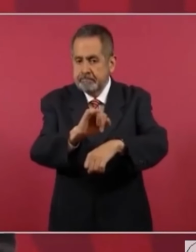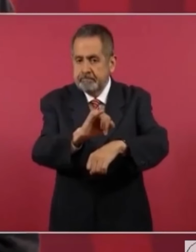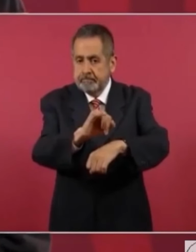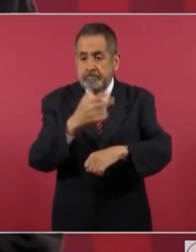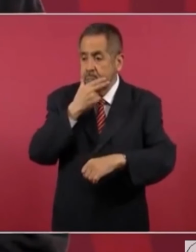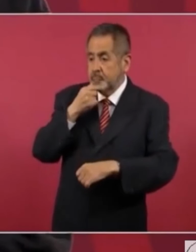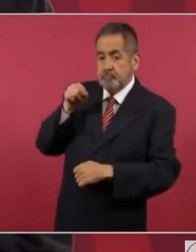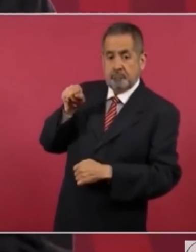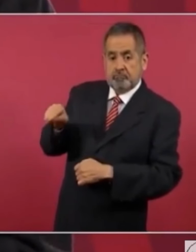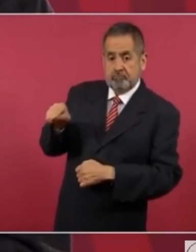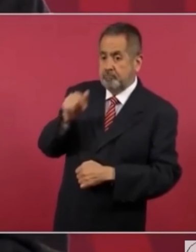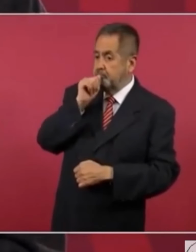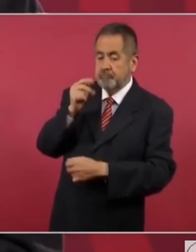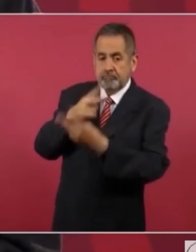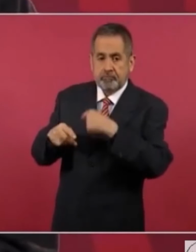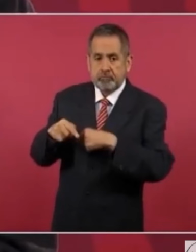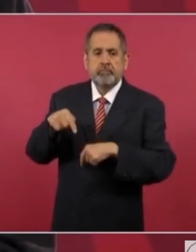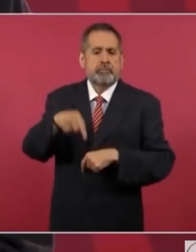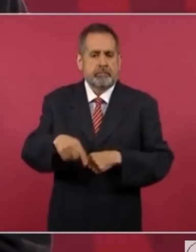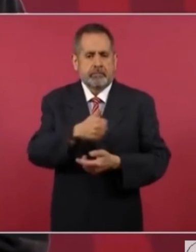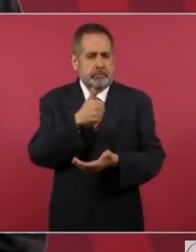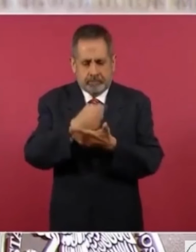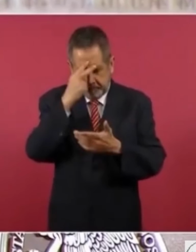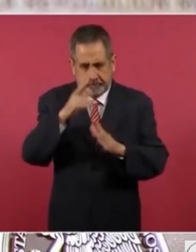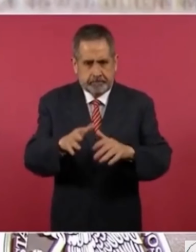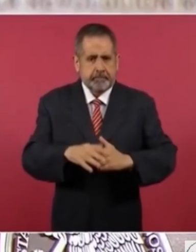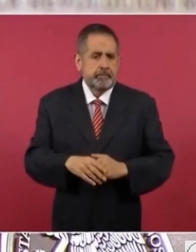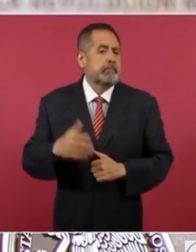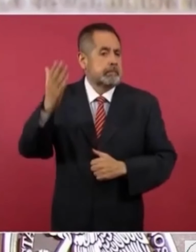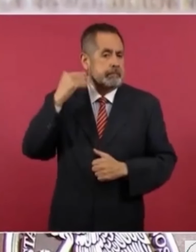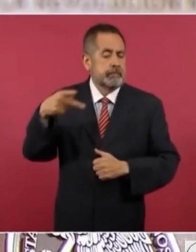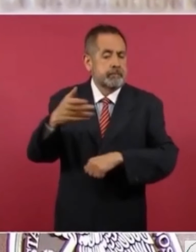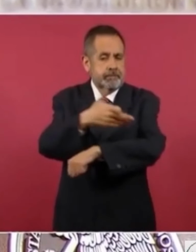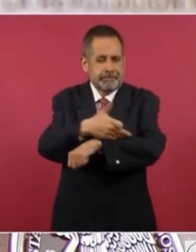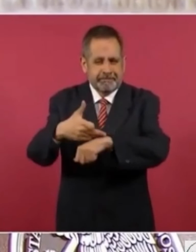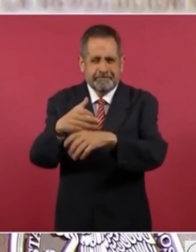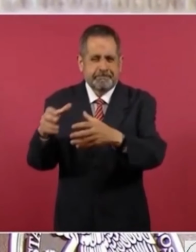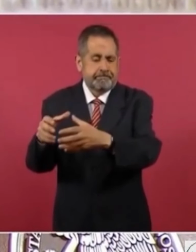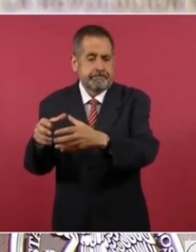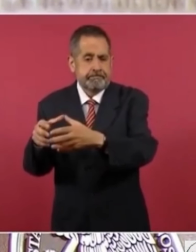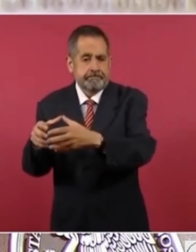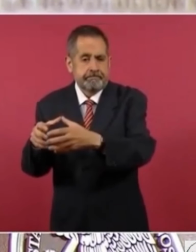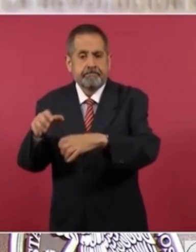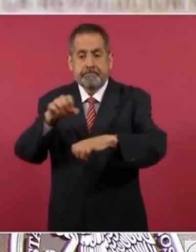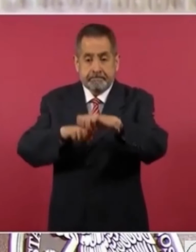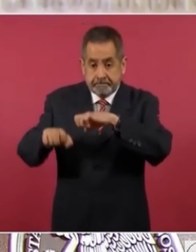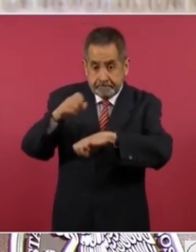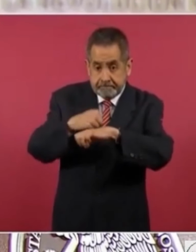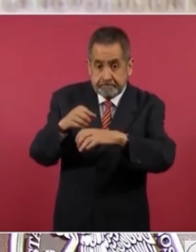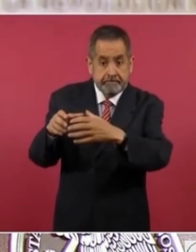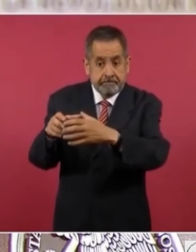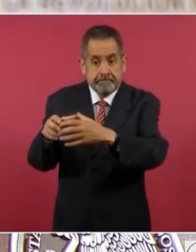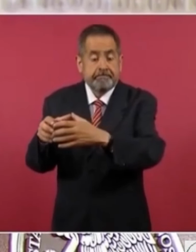la que se encuentra allá en la Ciudad de México, que estaba en la embajada,